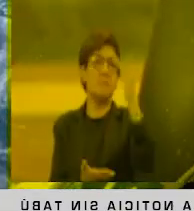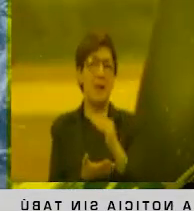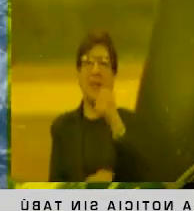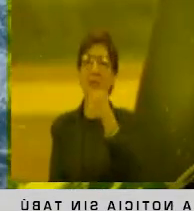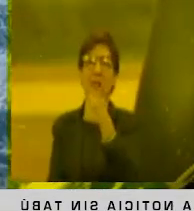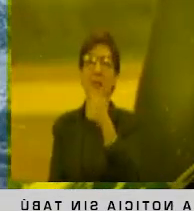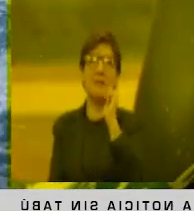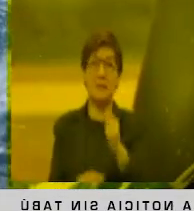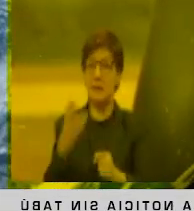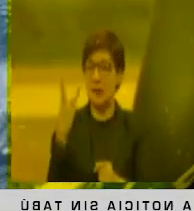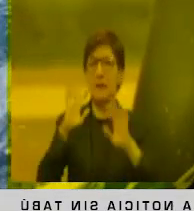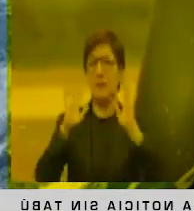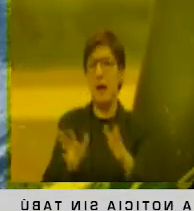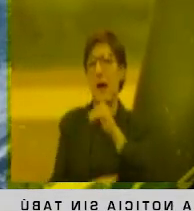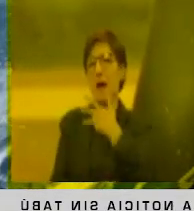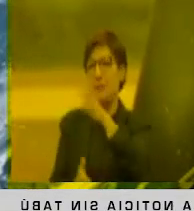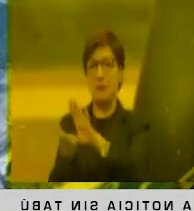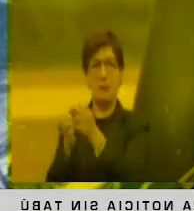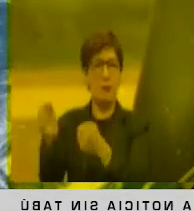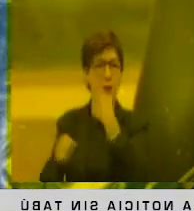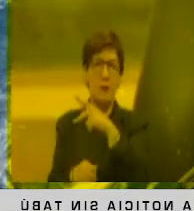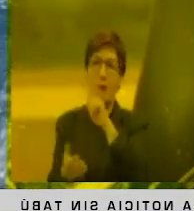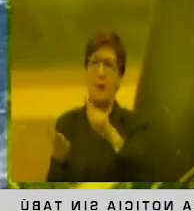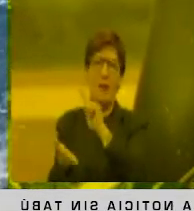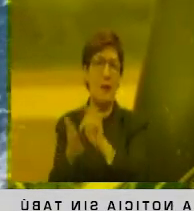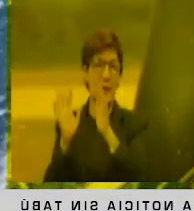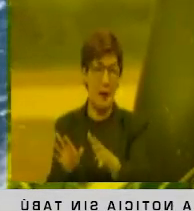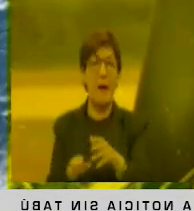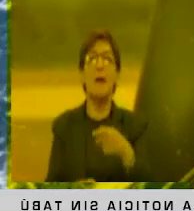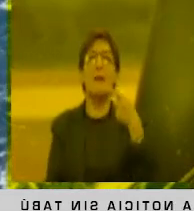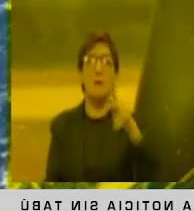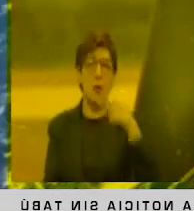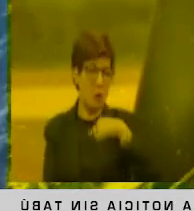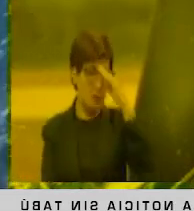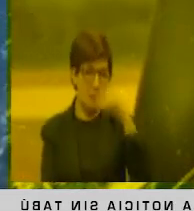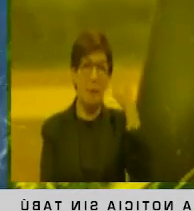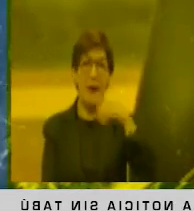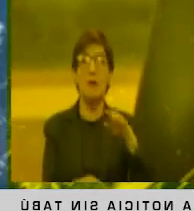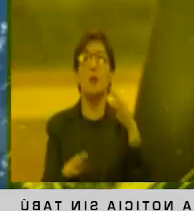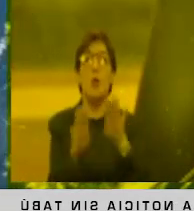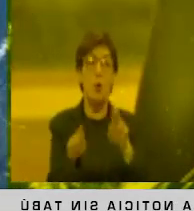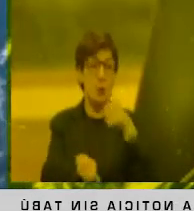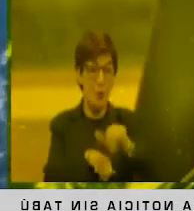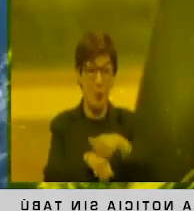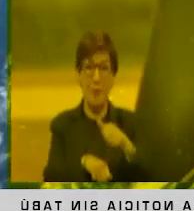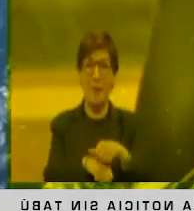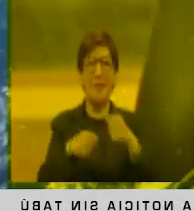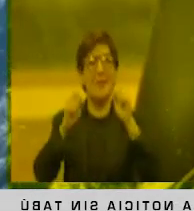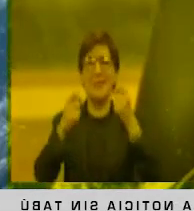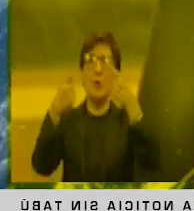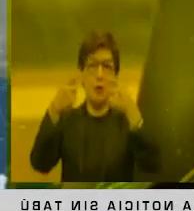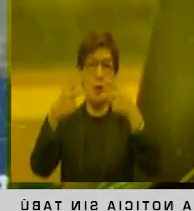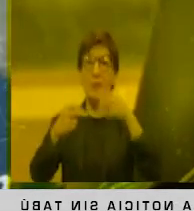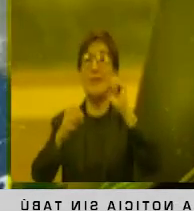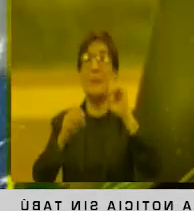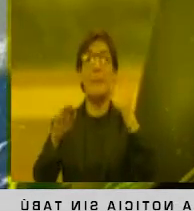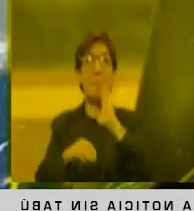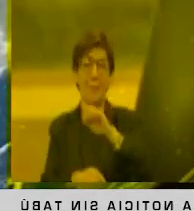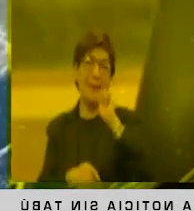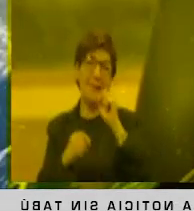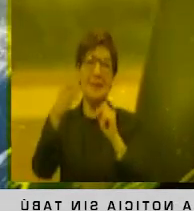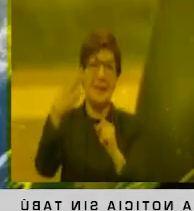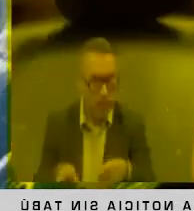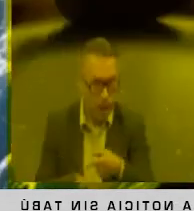eh necesario para el buen funcionamiento del orden gubernamental del orden eh eh Pues la la gobernanza la gobernabilidad en el